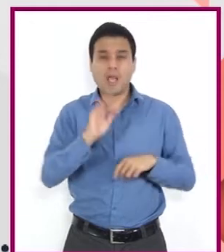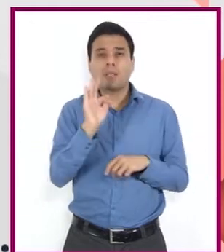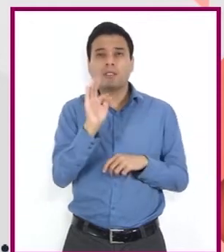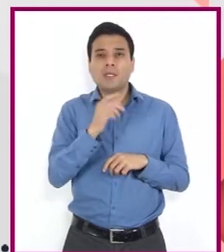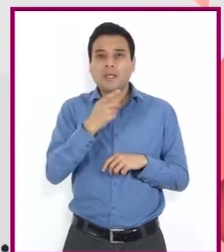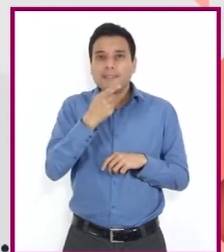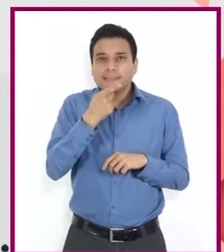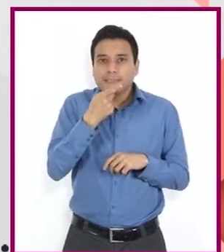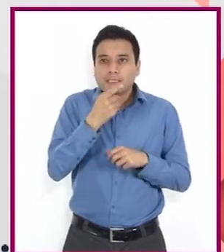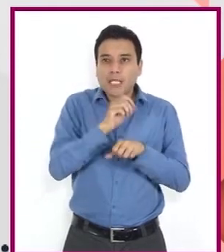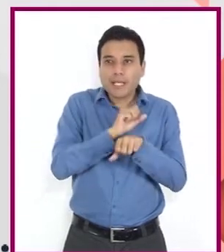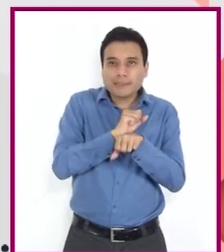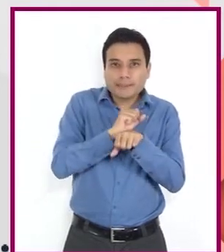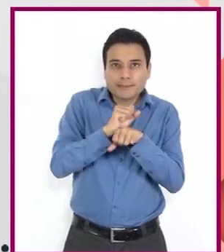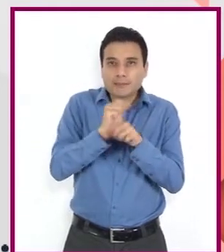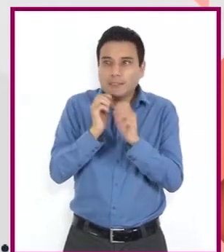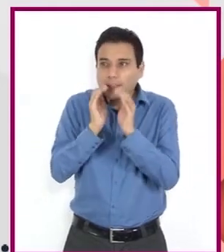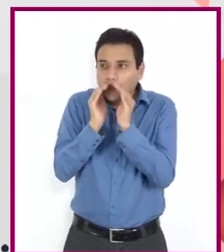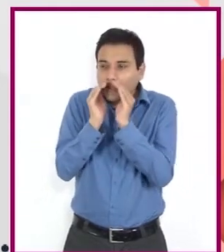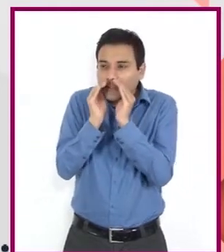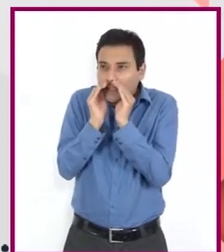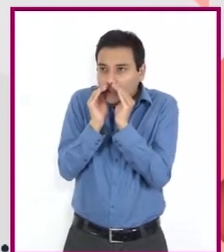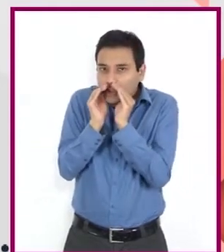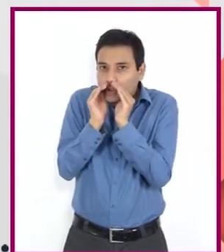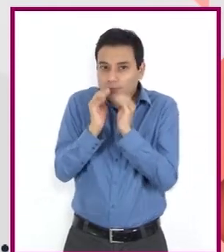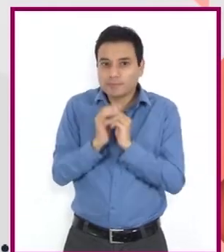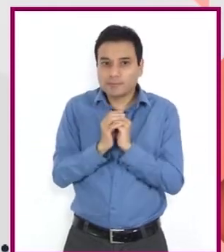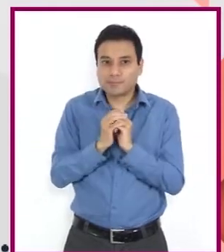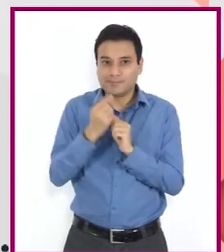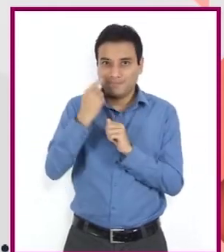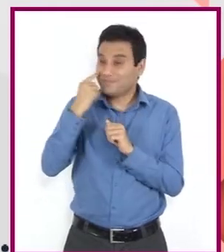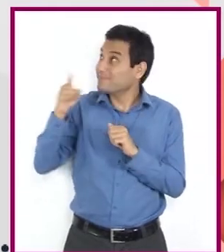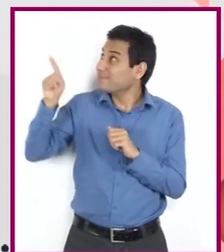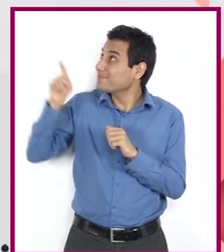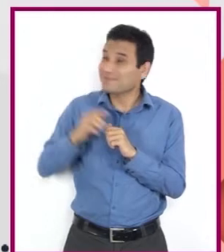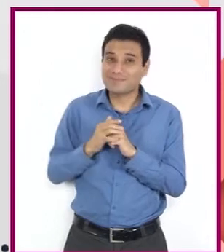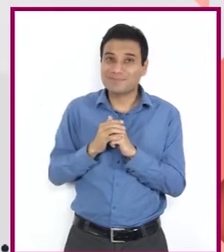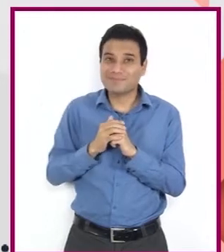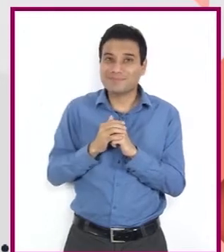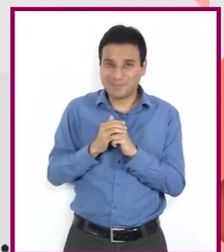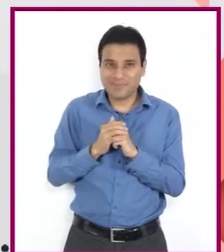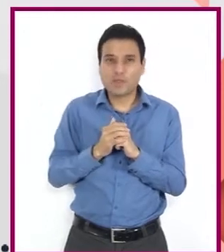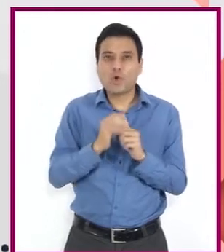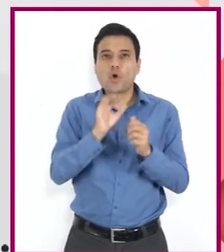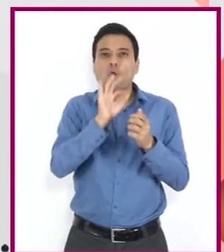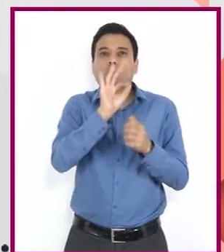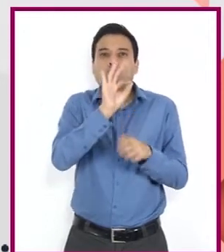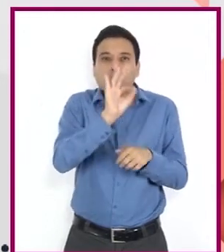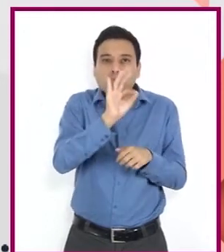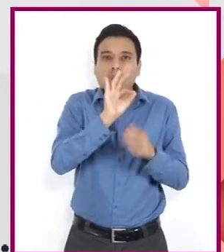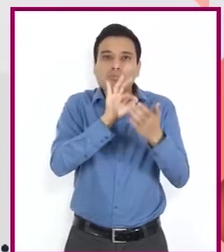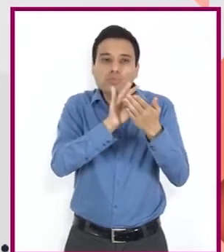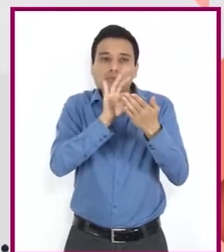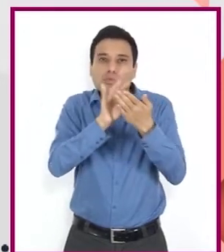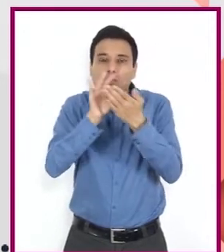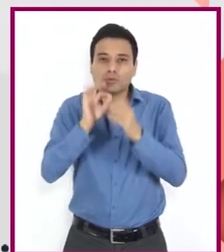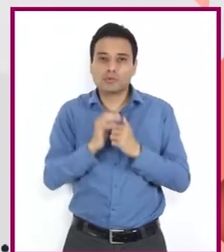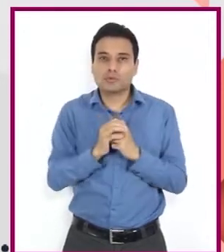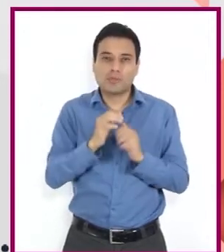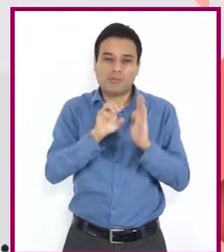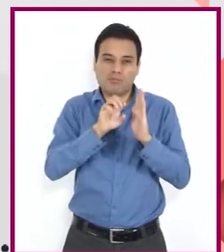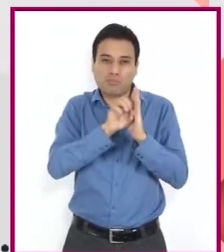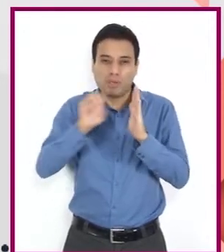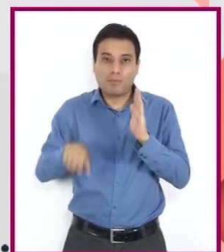se murmura, se puntea el globo con líneas. Cuando se quiere mostrar grito, enojo